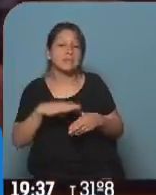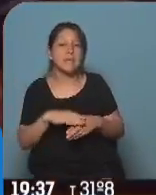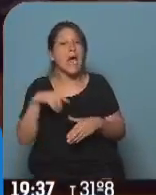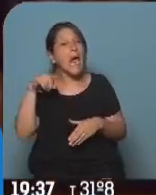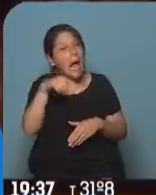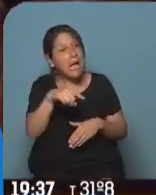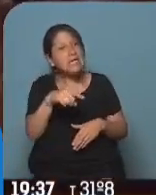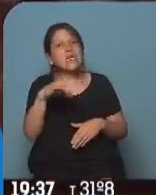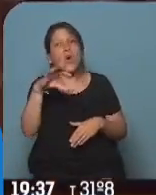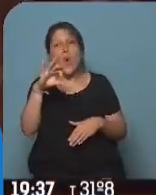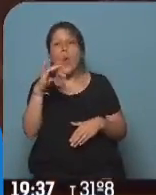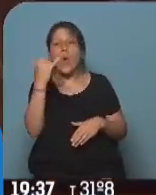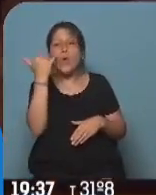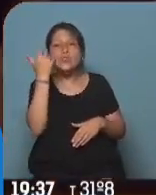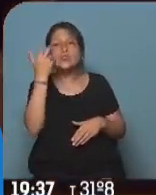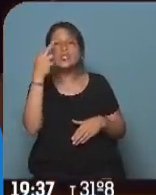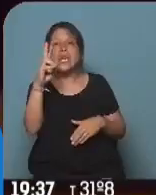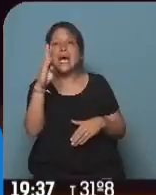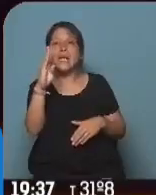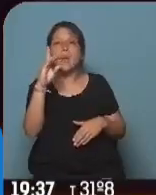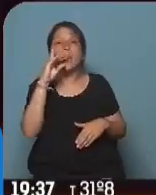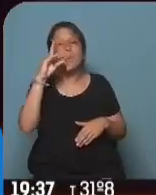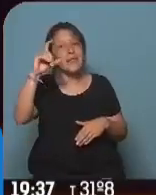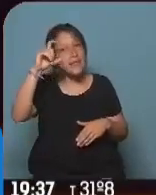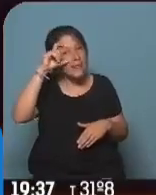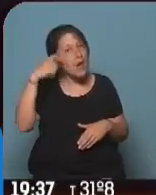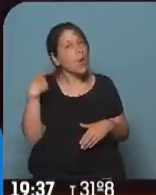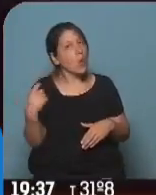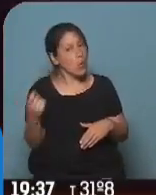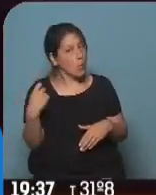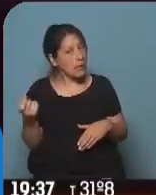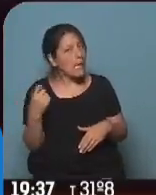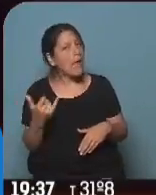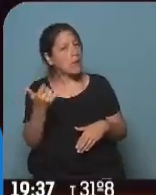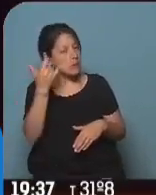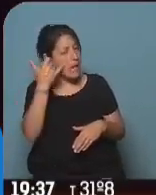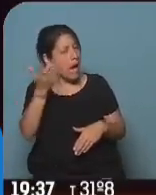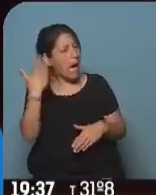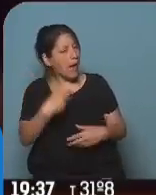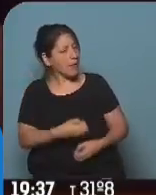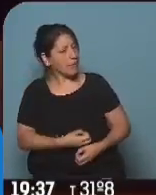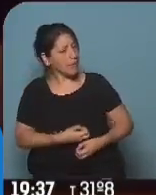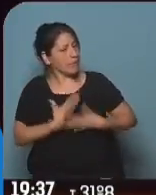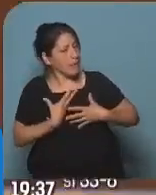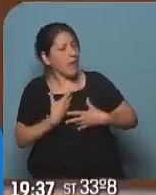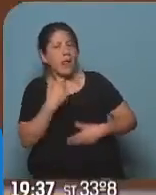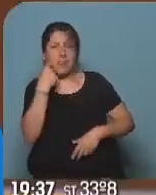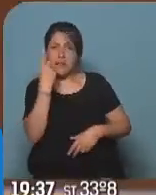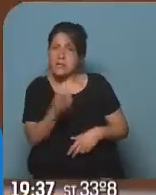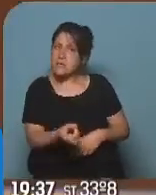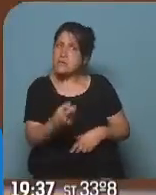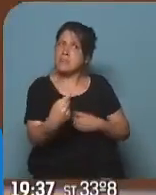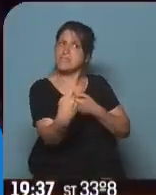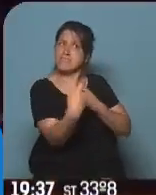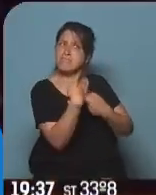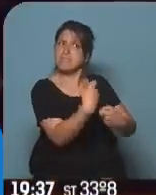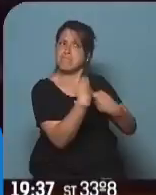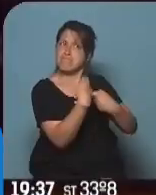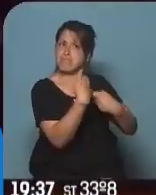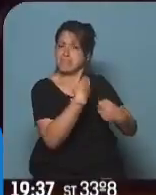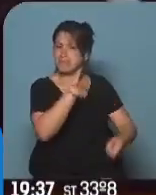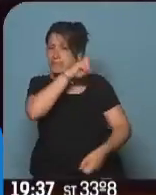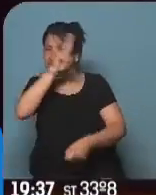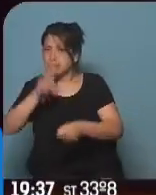jubiló, que dijo, ya confesó, que le hicieron cerrar la causa por el enriquecimiento ilícito. Ahora lo que pasa con el